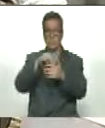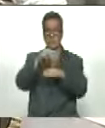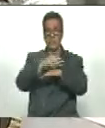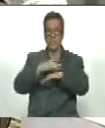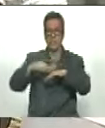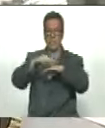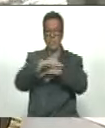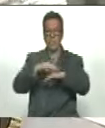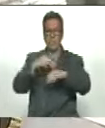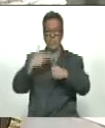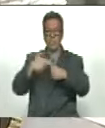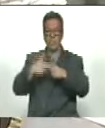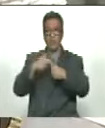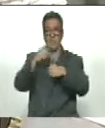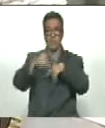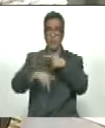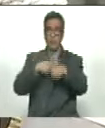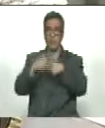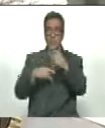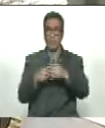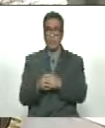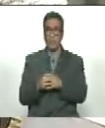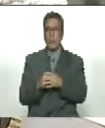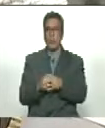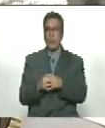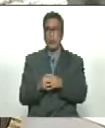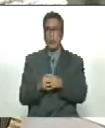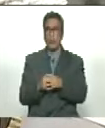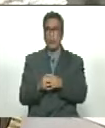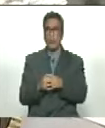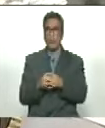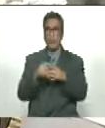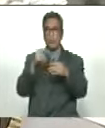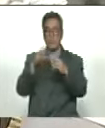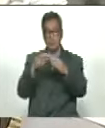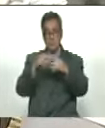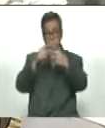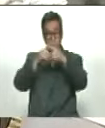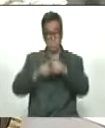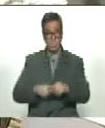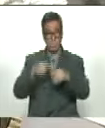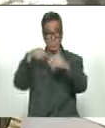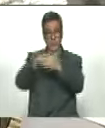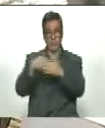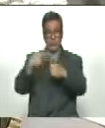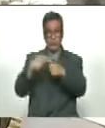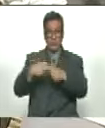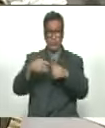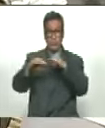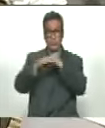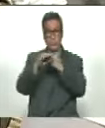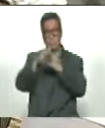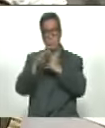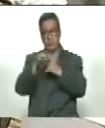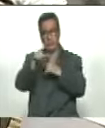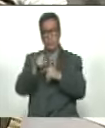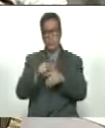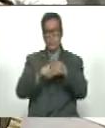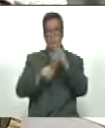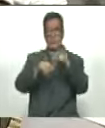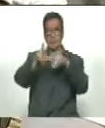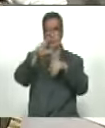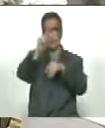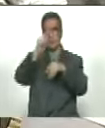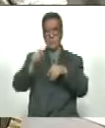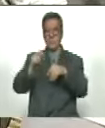Ministerio de Petróleo que estamos produciendo, a el monto calculado por ingresos petroleros es equivalente más o menos a